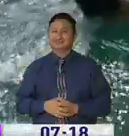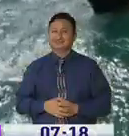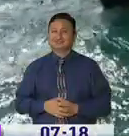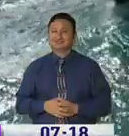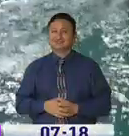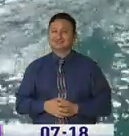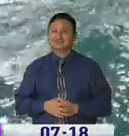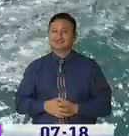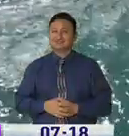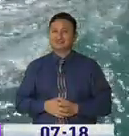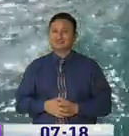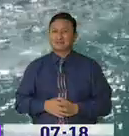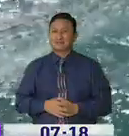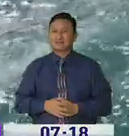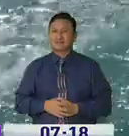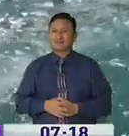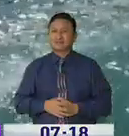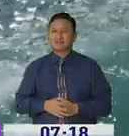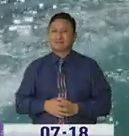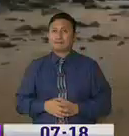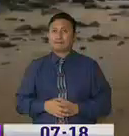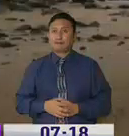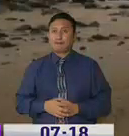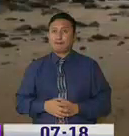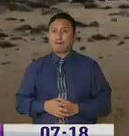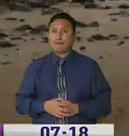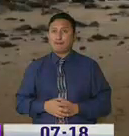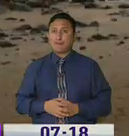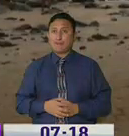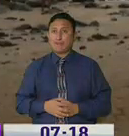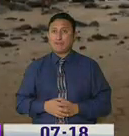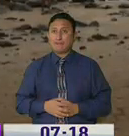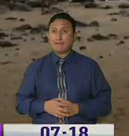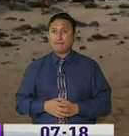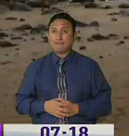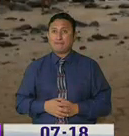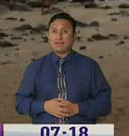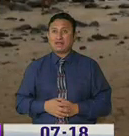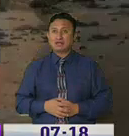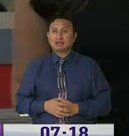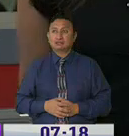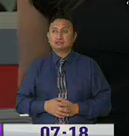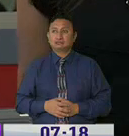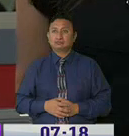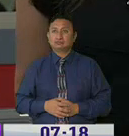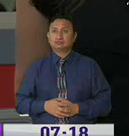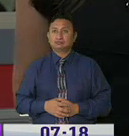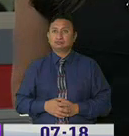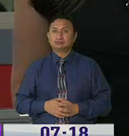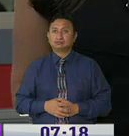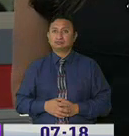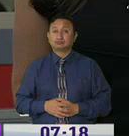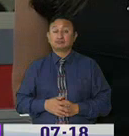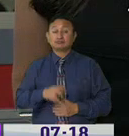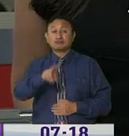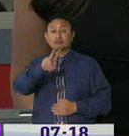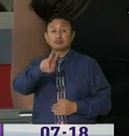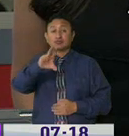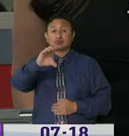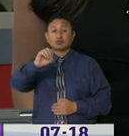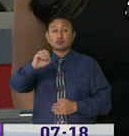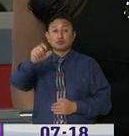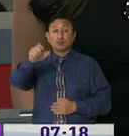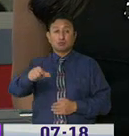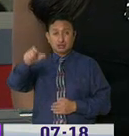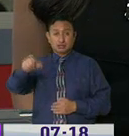de Efrén Flores, informó Jorge Escobar. Y cerca de 200 personas que pertenecen a sectores